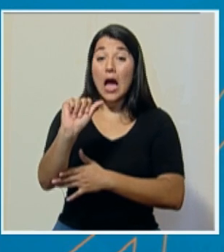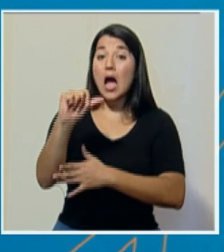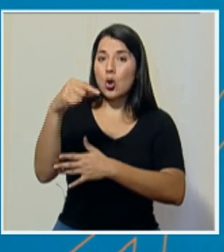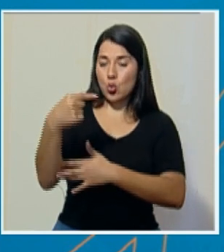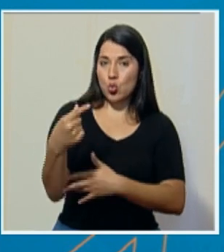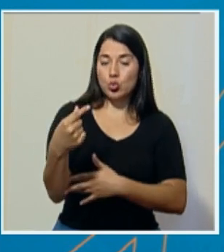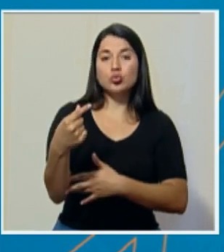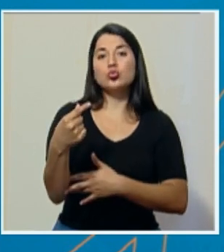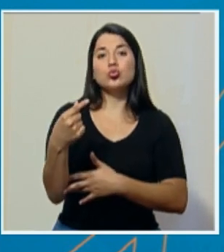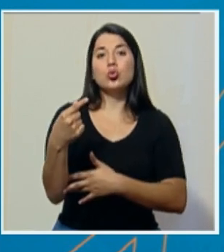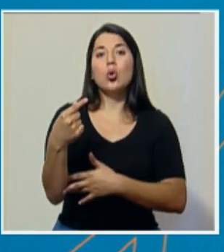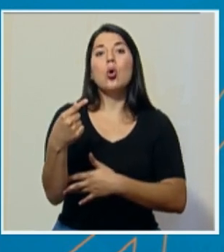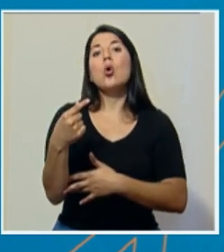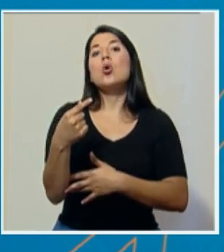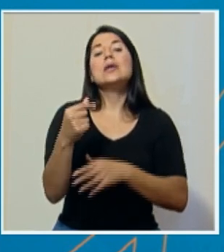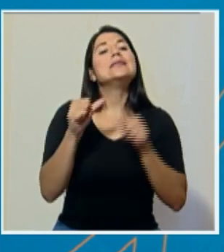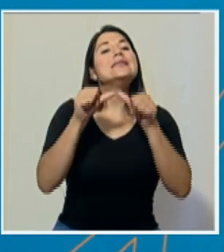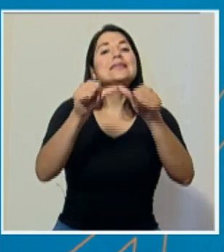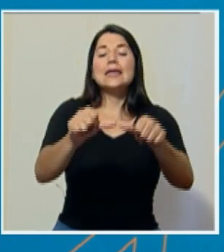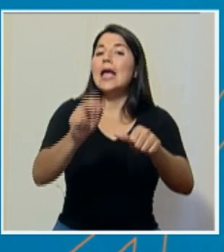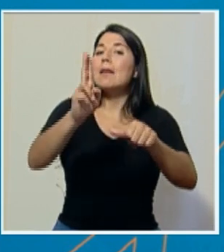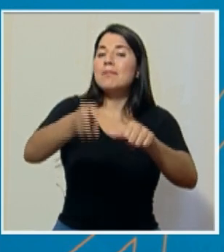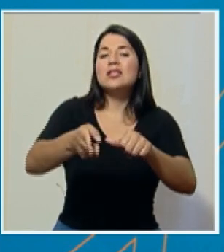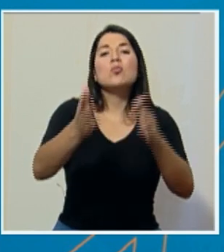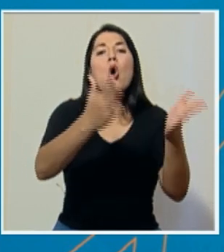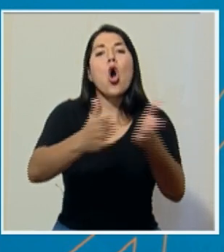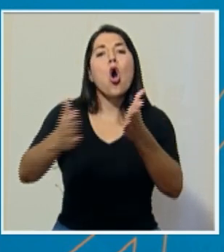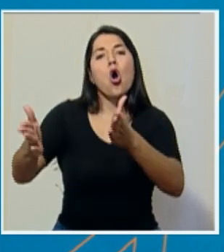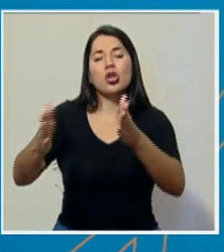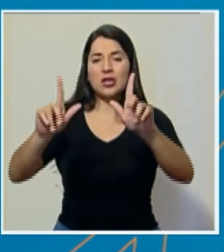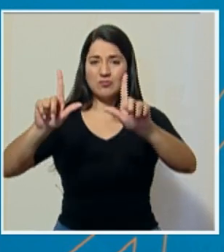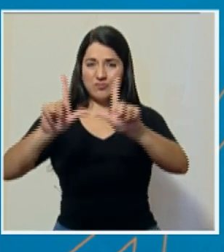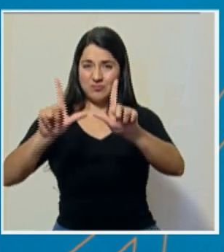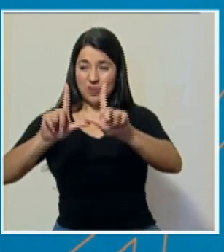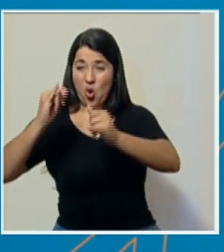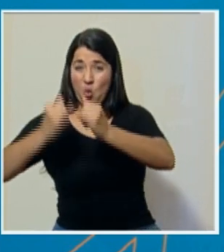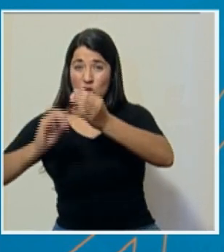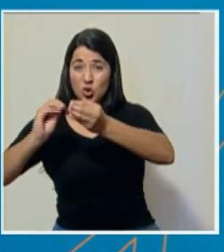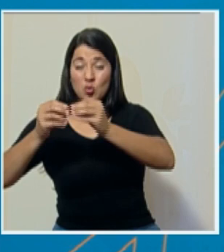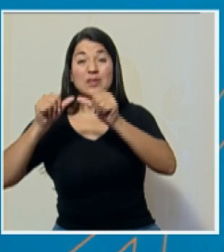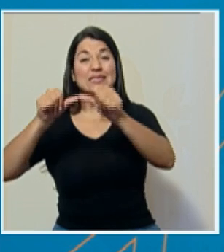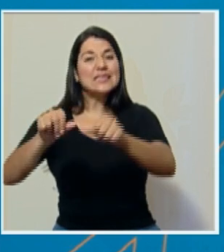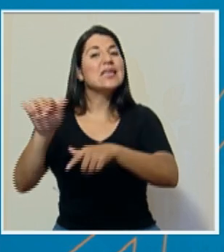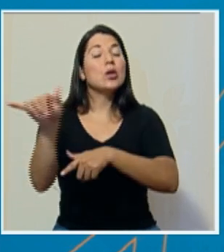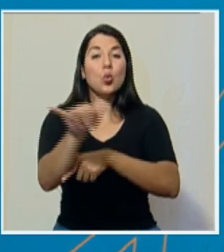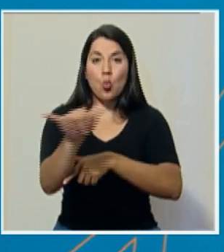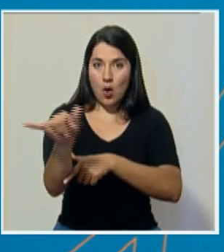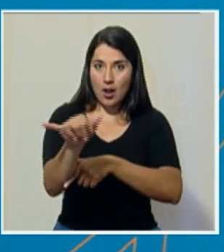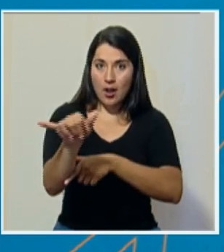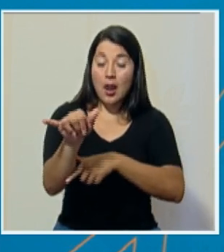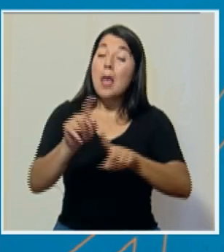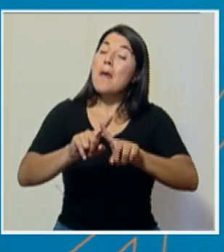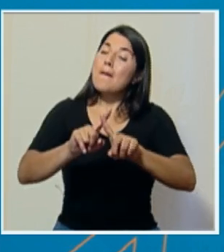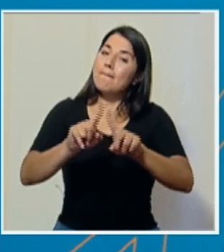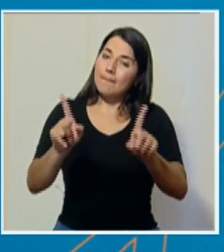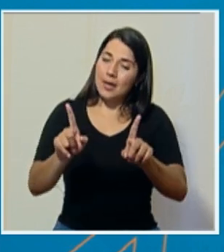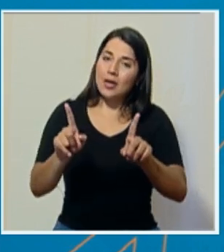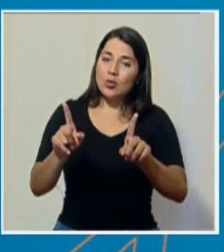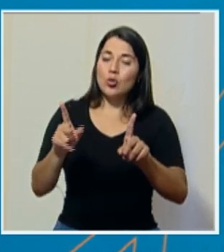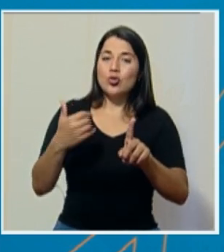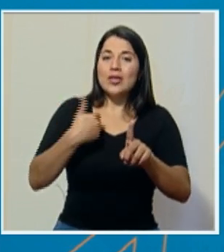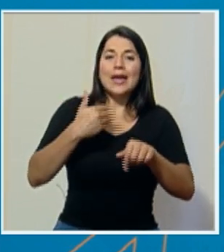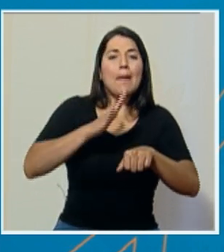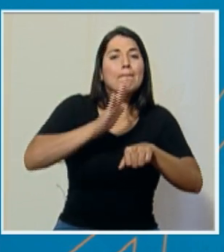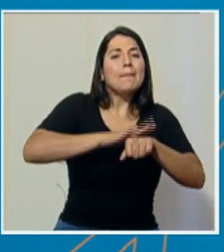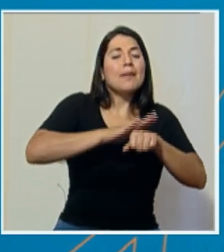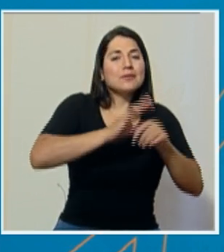aplicará la distribución de placas ordinaria, la que hemos venido usando, salvo por supuesto la lista de excepciones